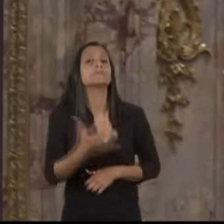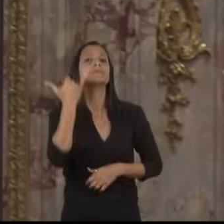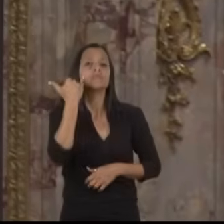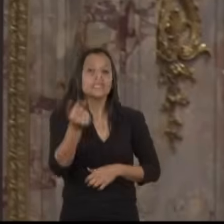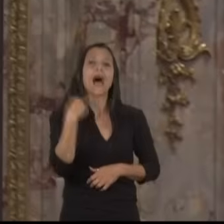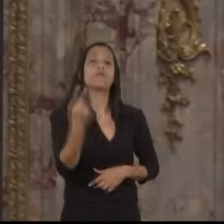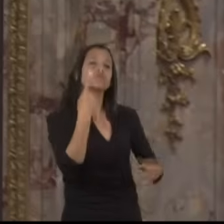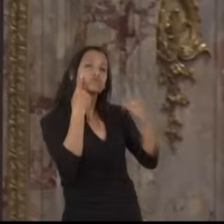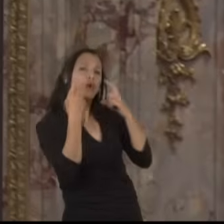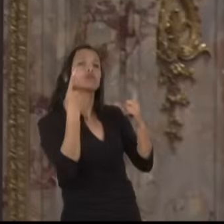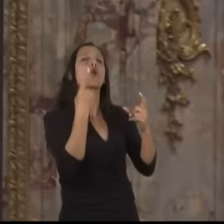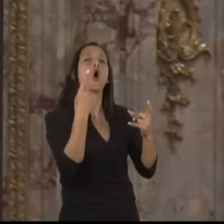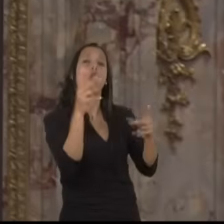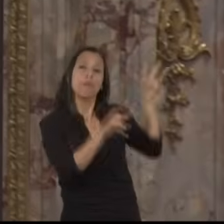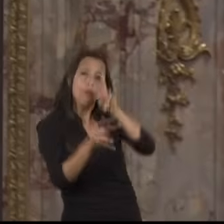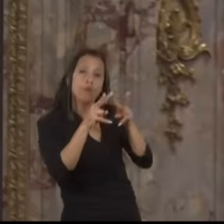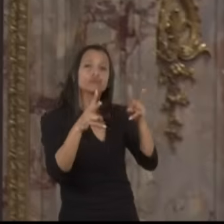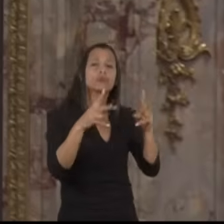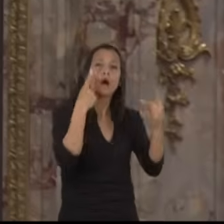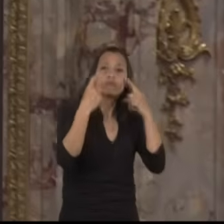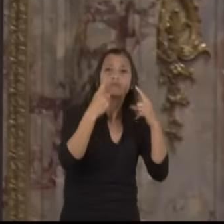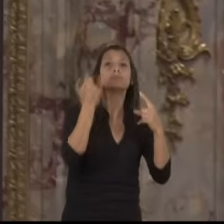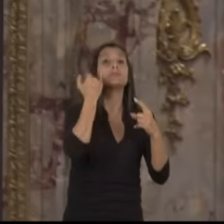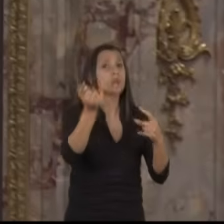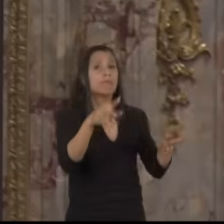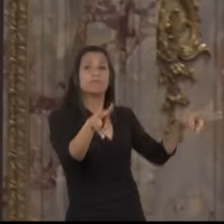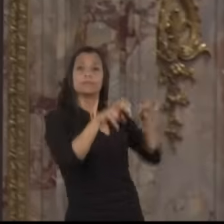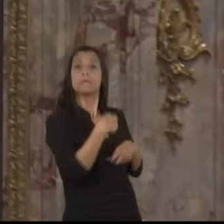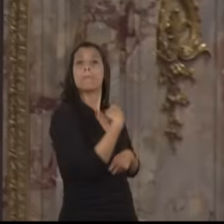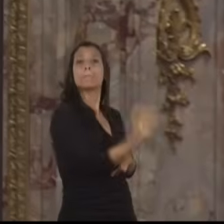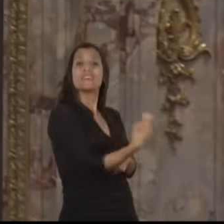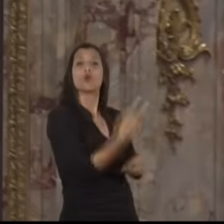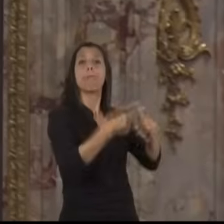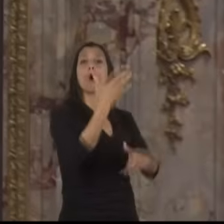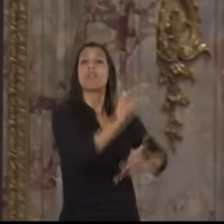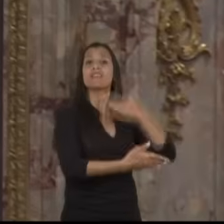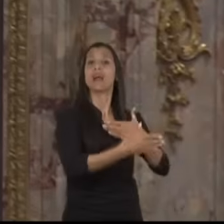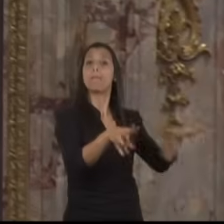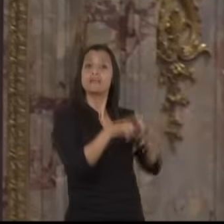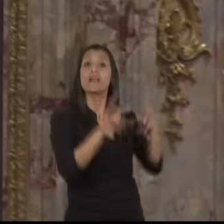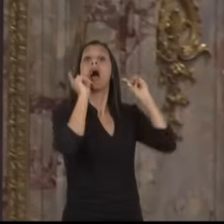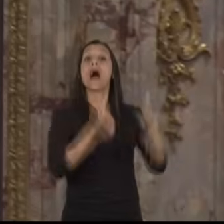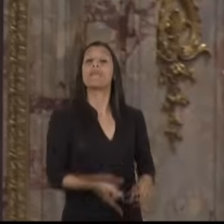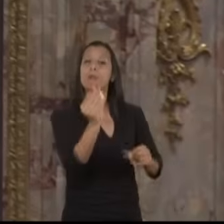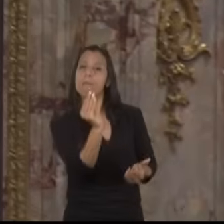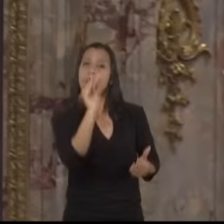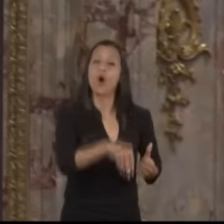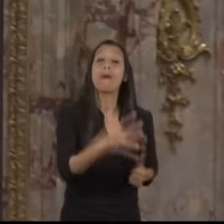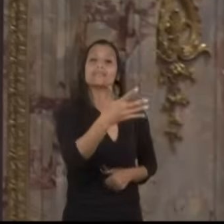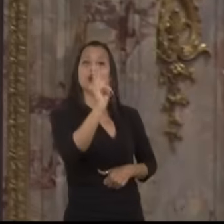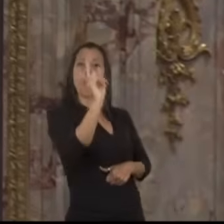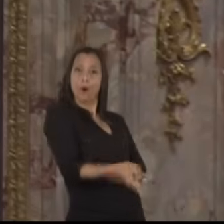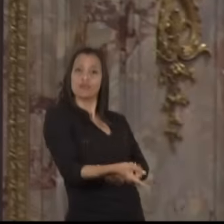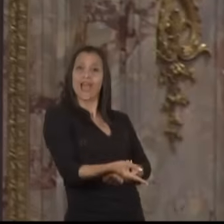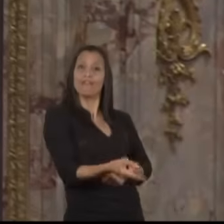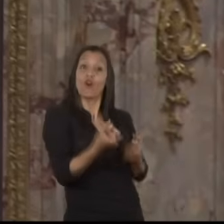las auditorías pertinentes, el monto recibido por cada pensionado por discapacidad también aumentará en un 5%